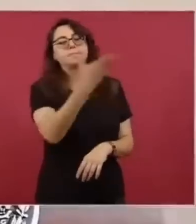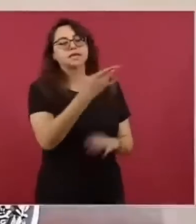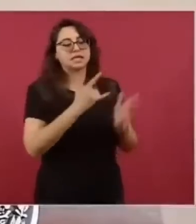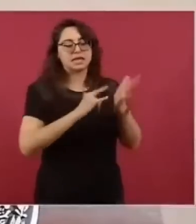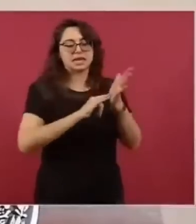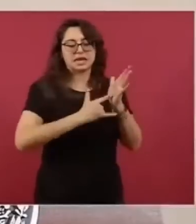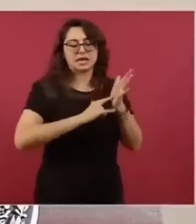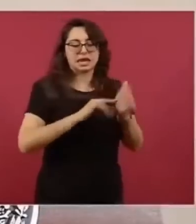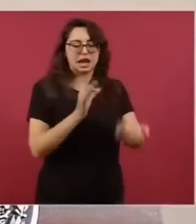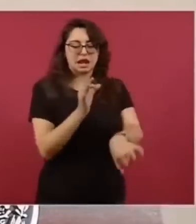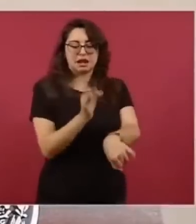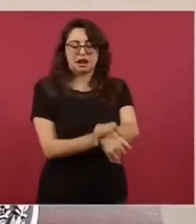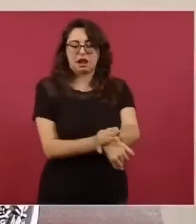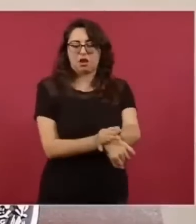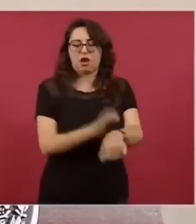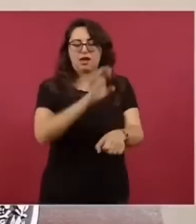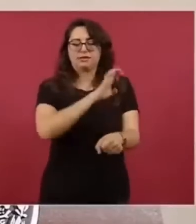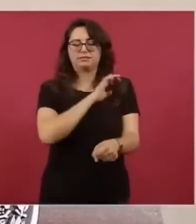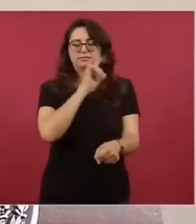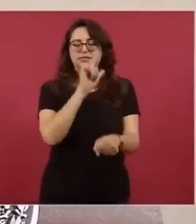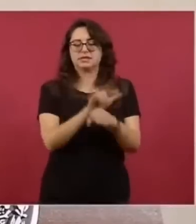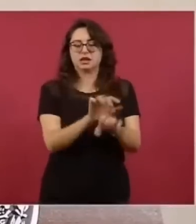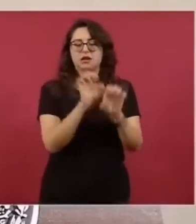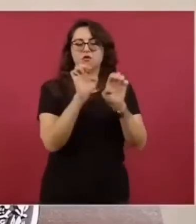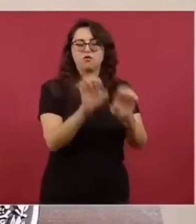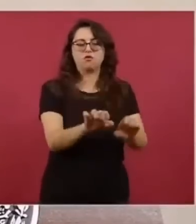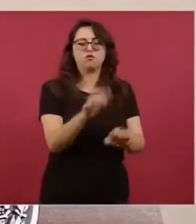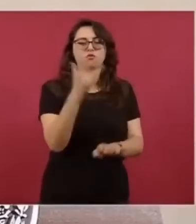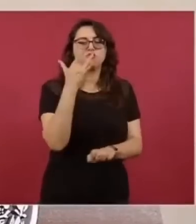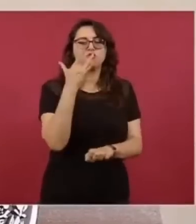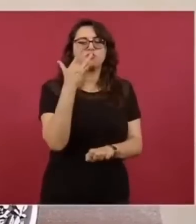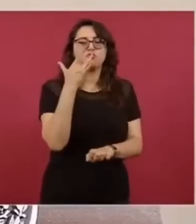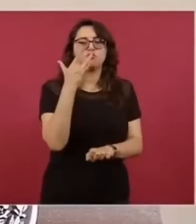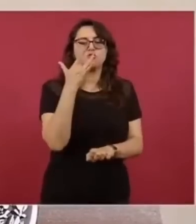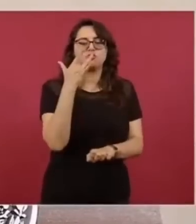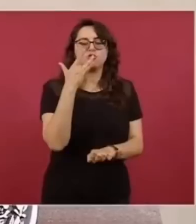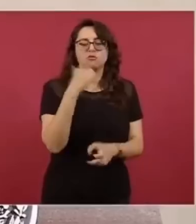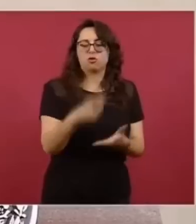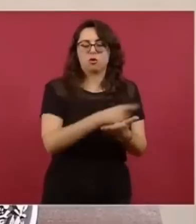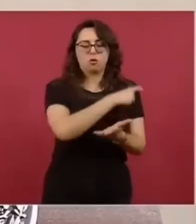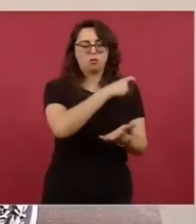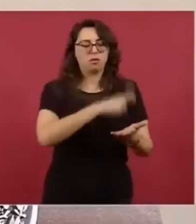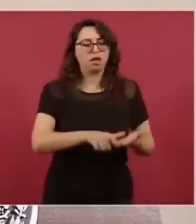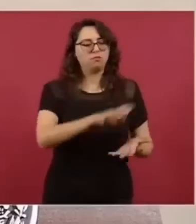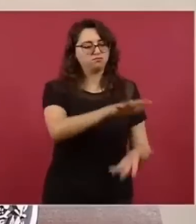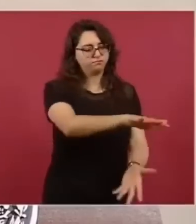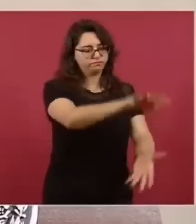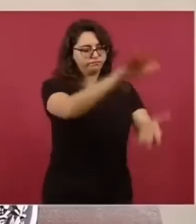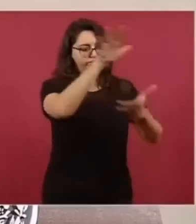Por ejemplo, cuando la celebración del Bicentenario